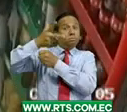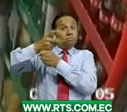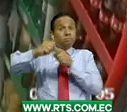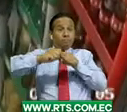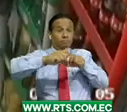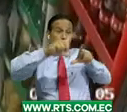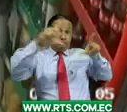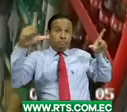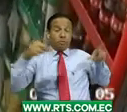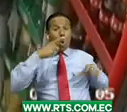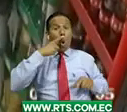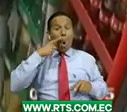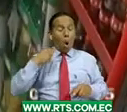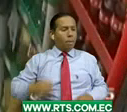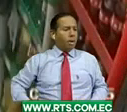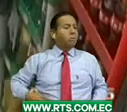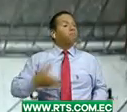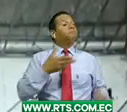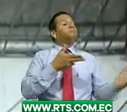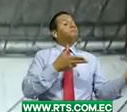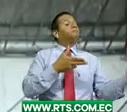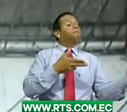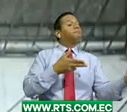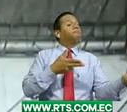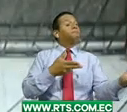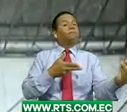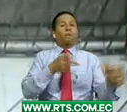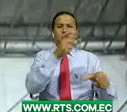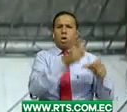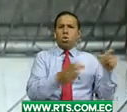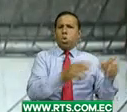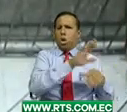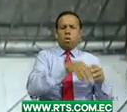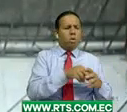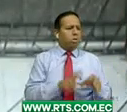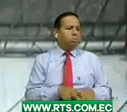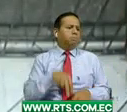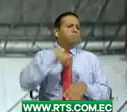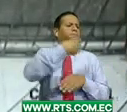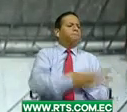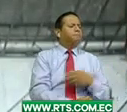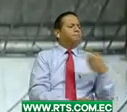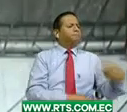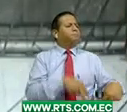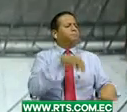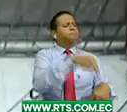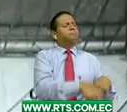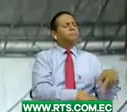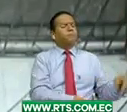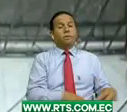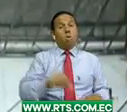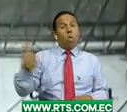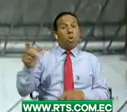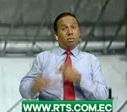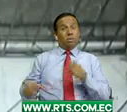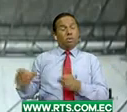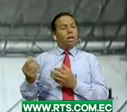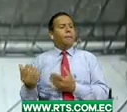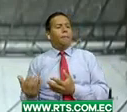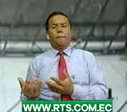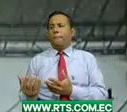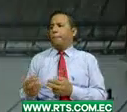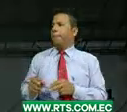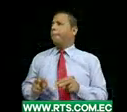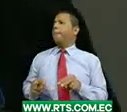armados intimidaron al dueño y colaboradores luego de saltar la baranda mientras sus compinches esperaban haciendo las veces